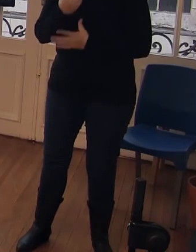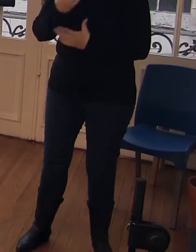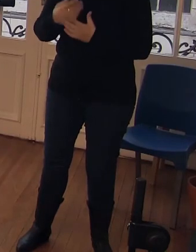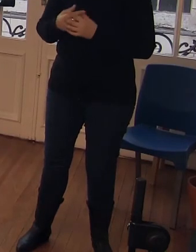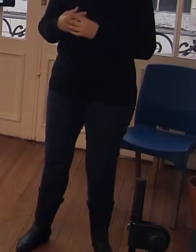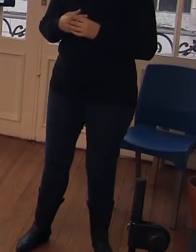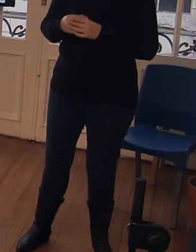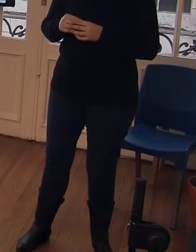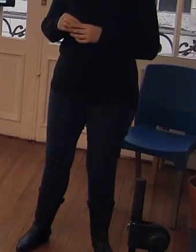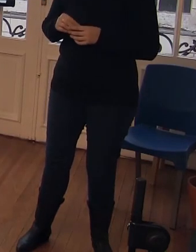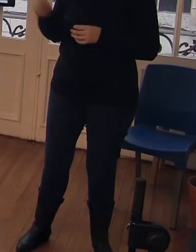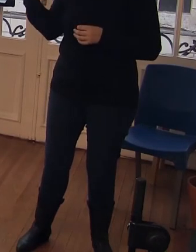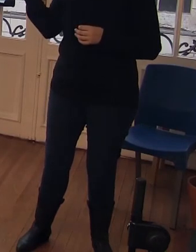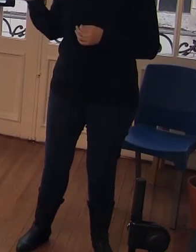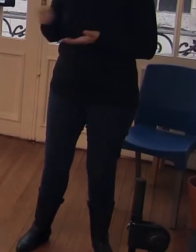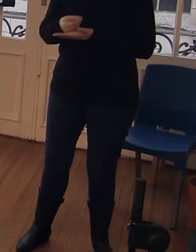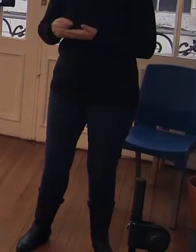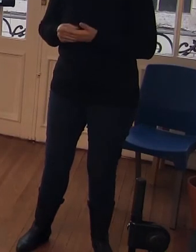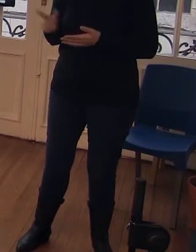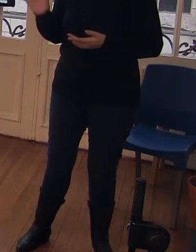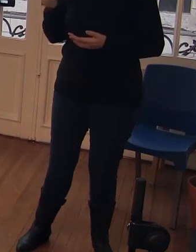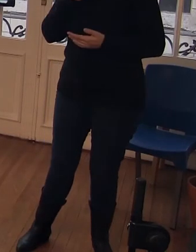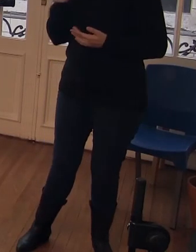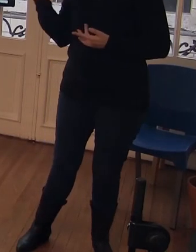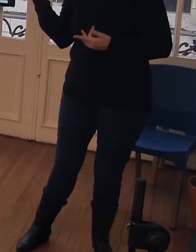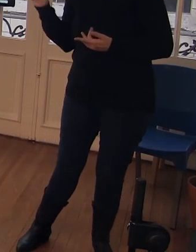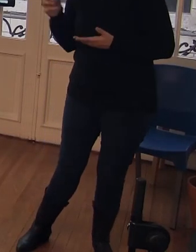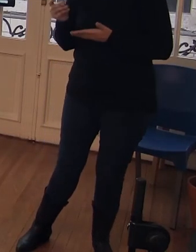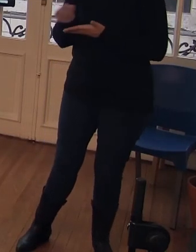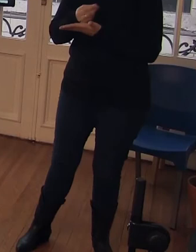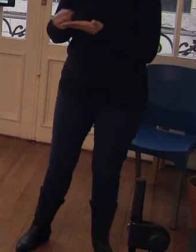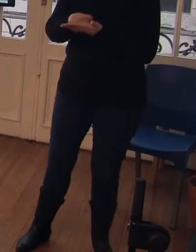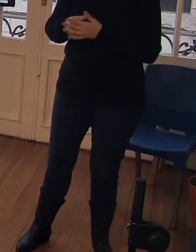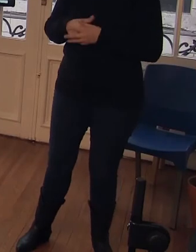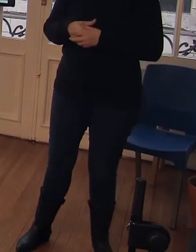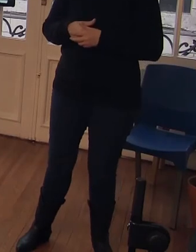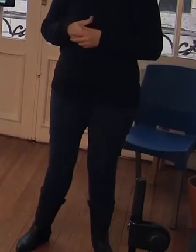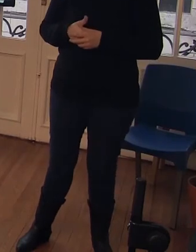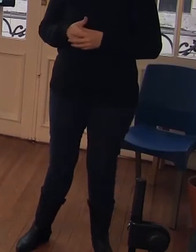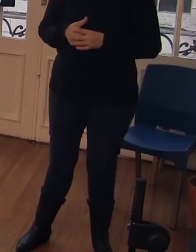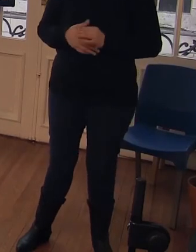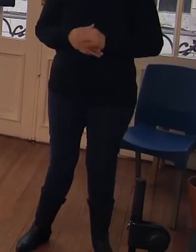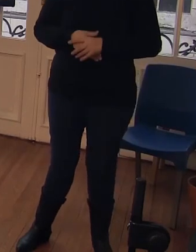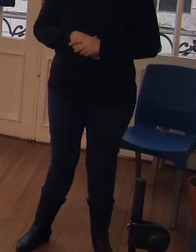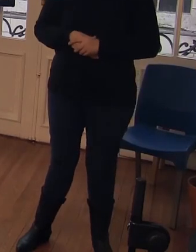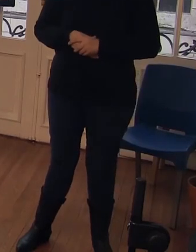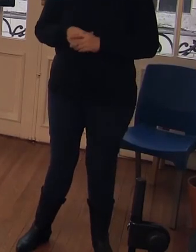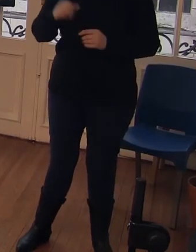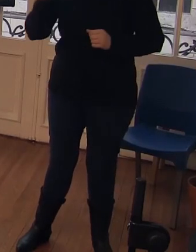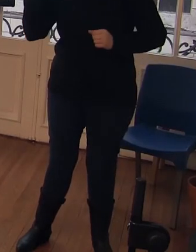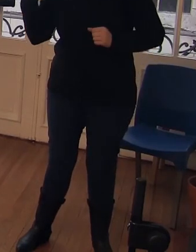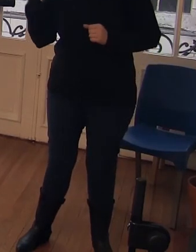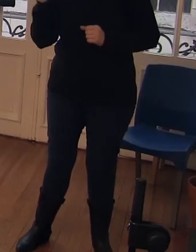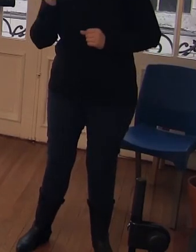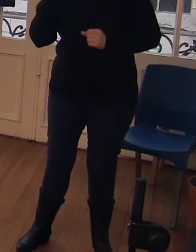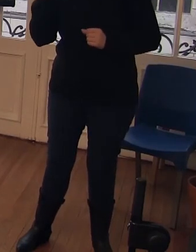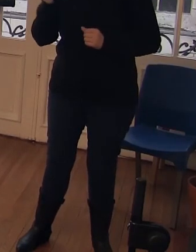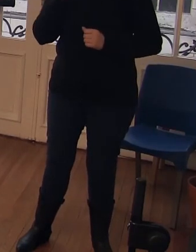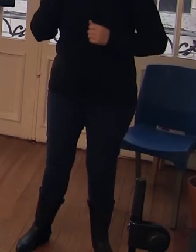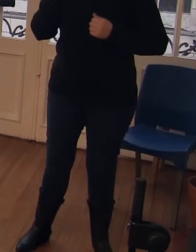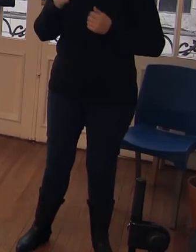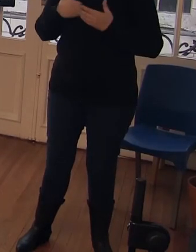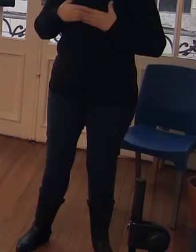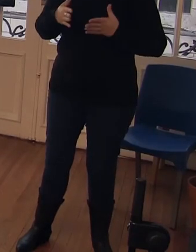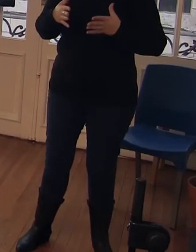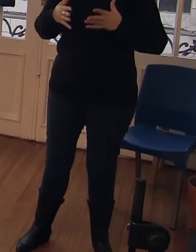Ahí hice materializar, pero no salió un poco. Pero es muy importante también